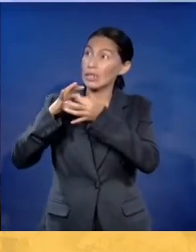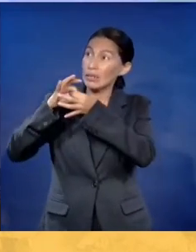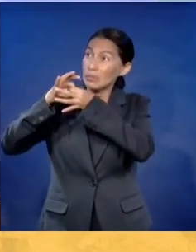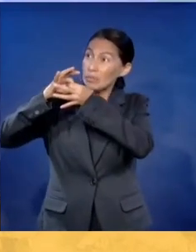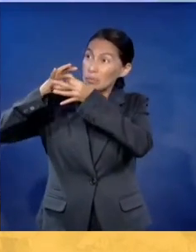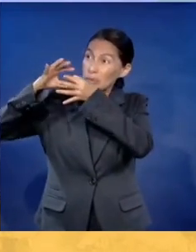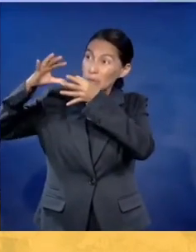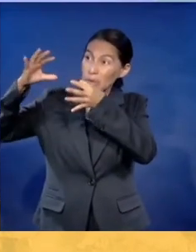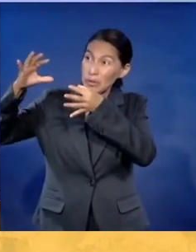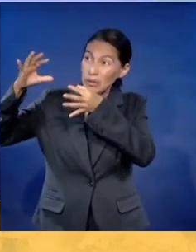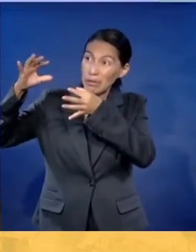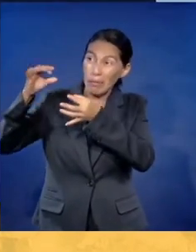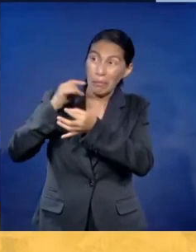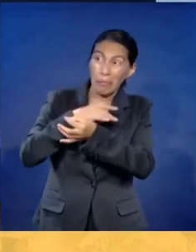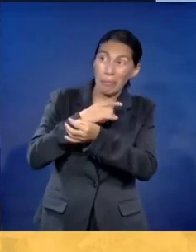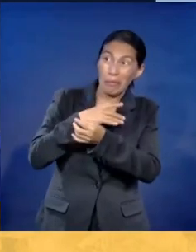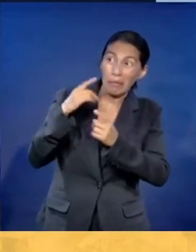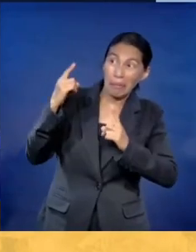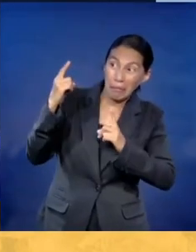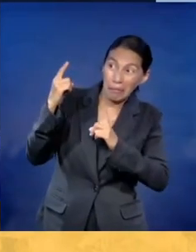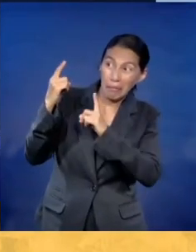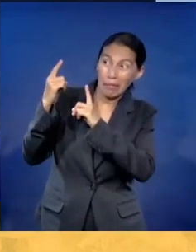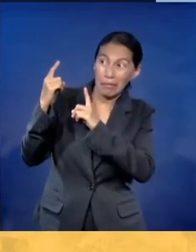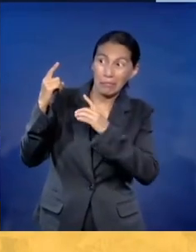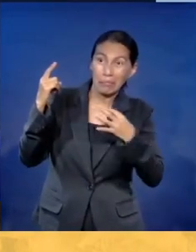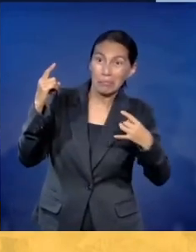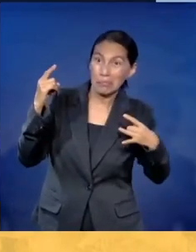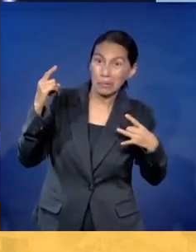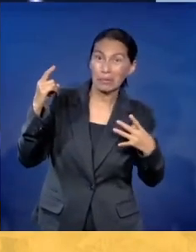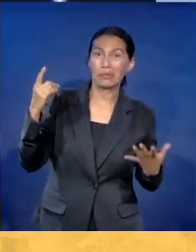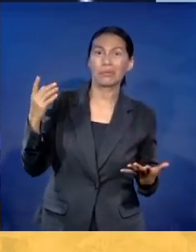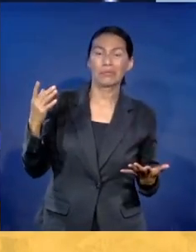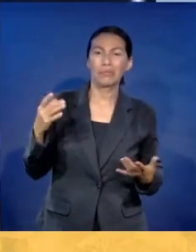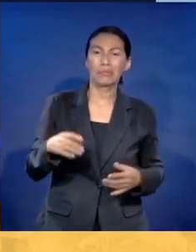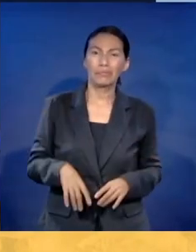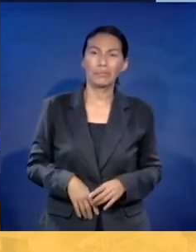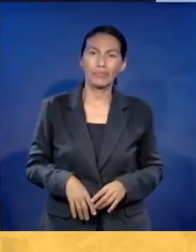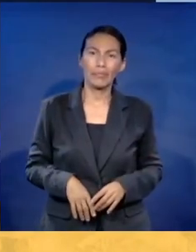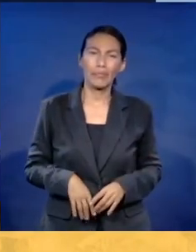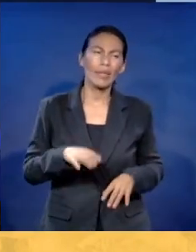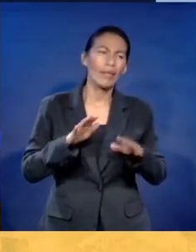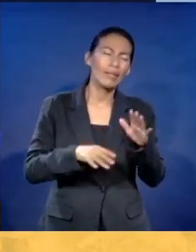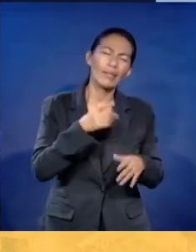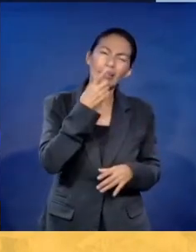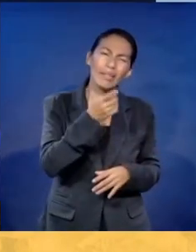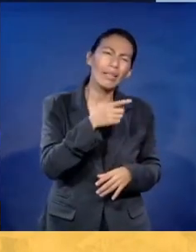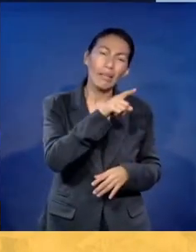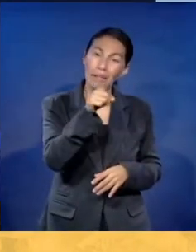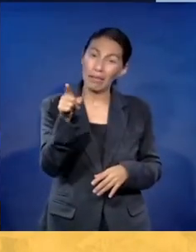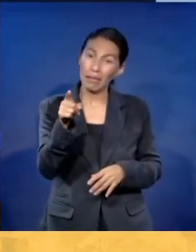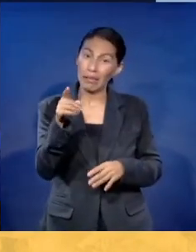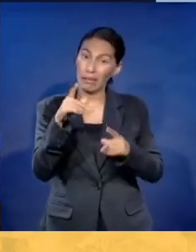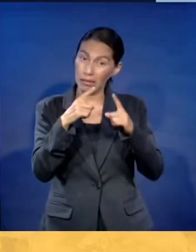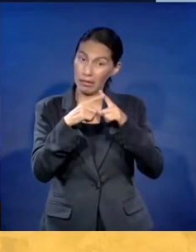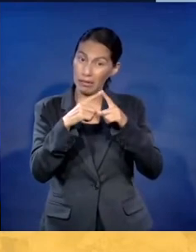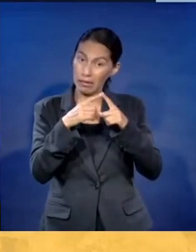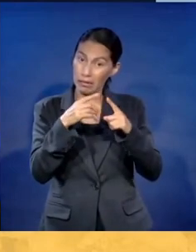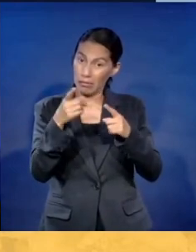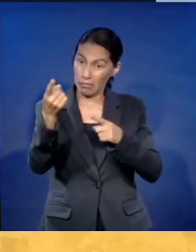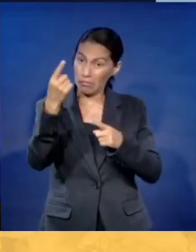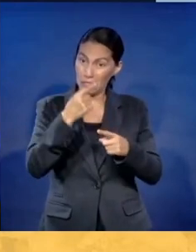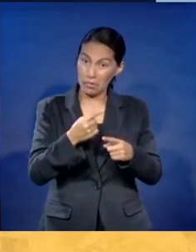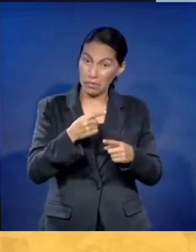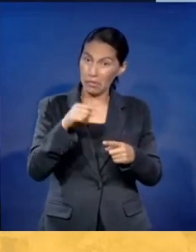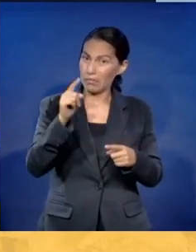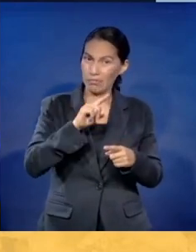Cuando alguien se retira de la iglesia escúchenme bien a veces cuando dices es que ya no viene a la iglesia el problema no es que no venga a la iglesia el problema es